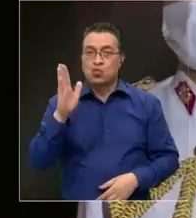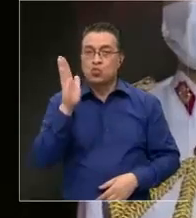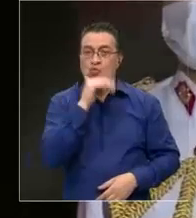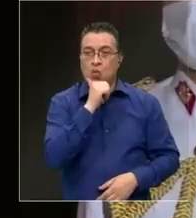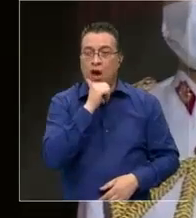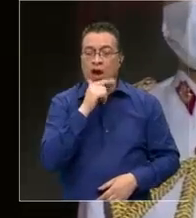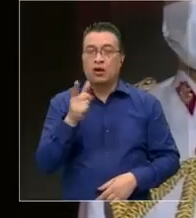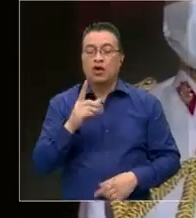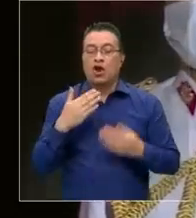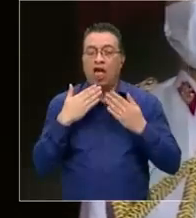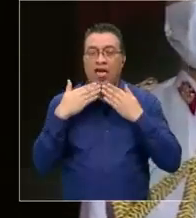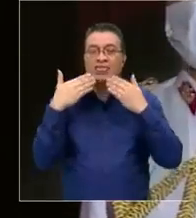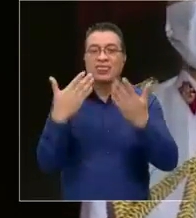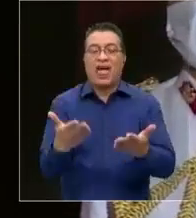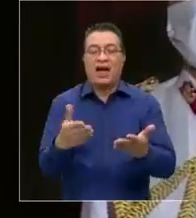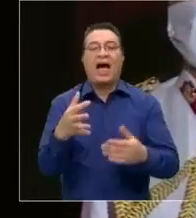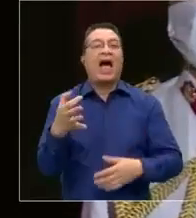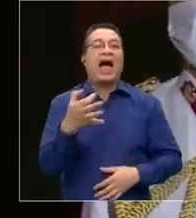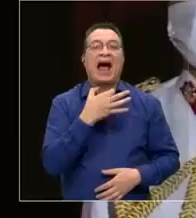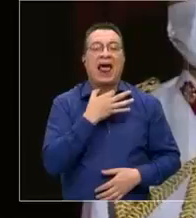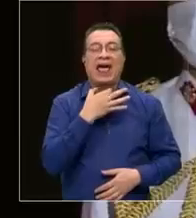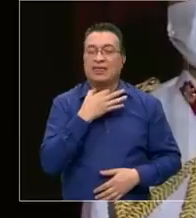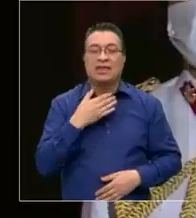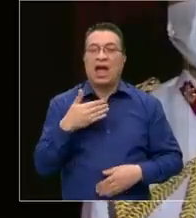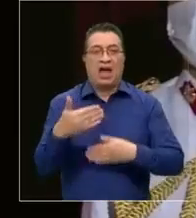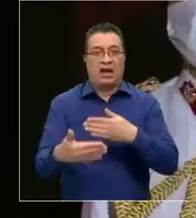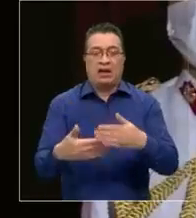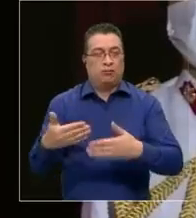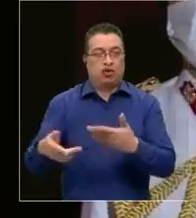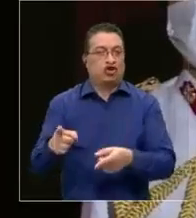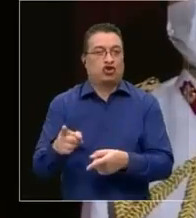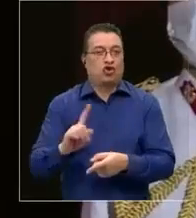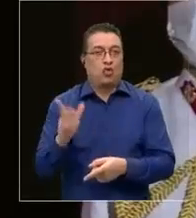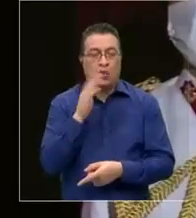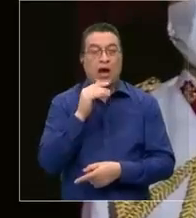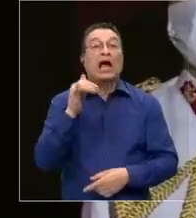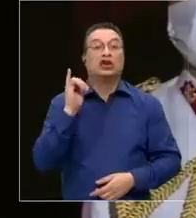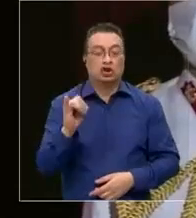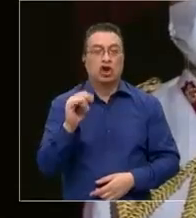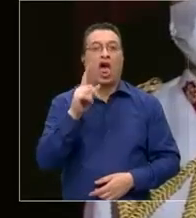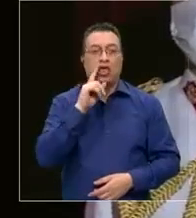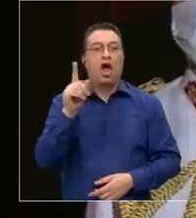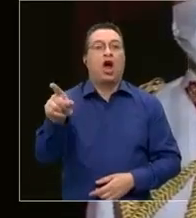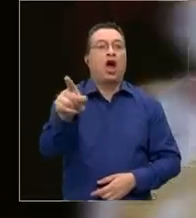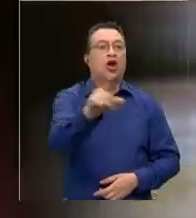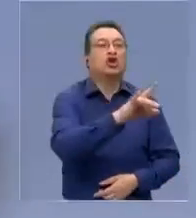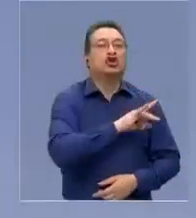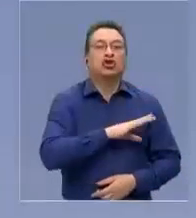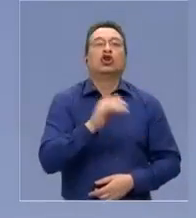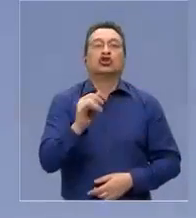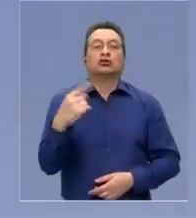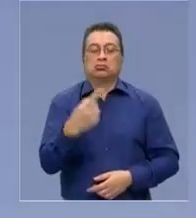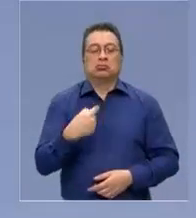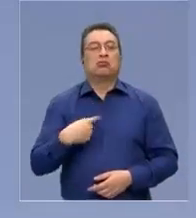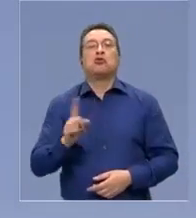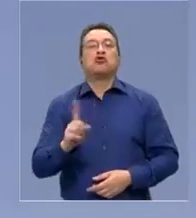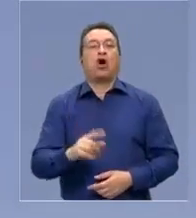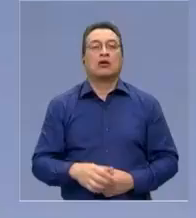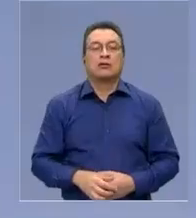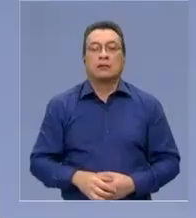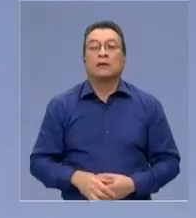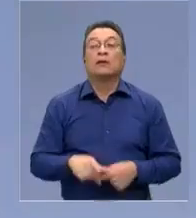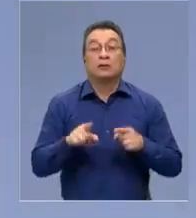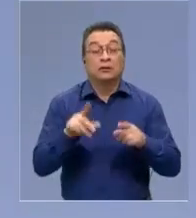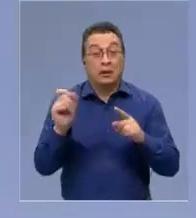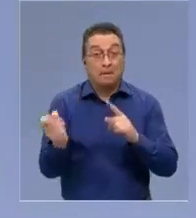ni entrega las debidas garantías procesales, como sí la tiene la mayoría de los chilenos. Lo que podría haber sido un hecho